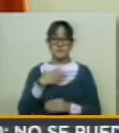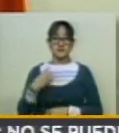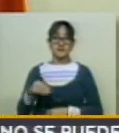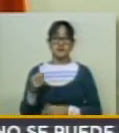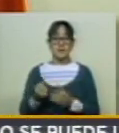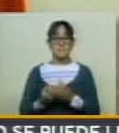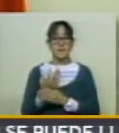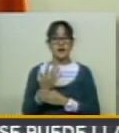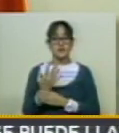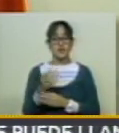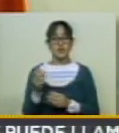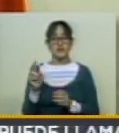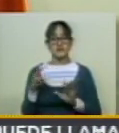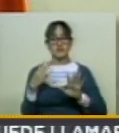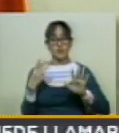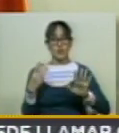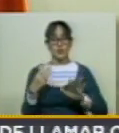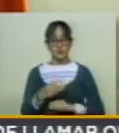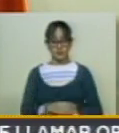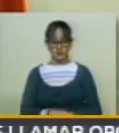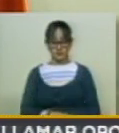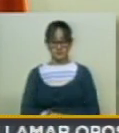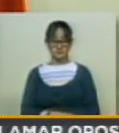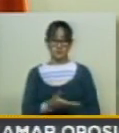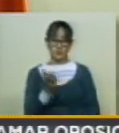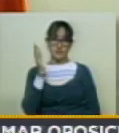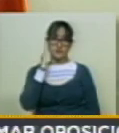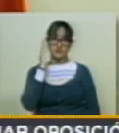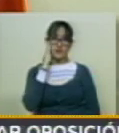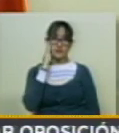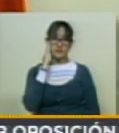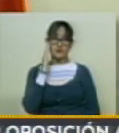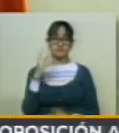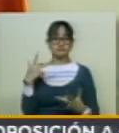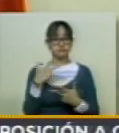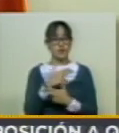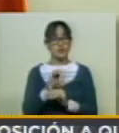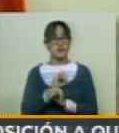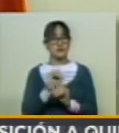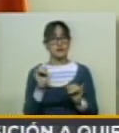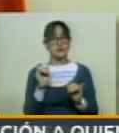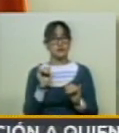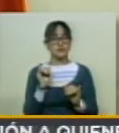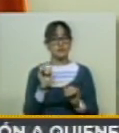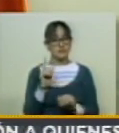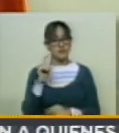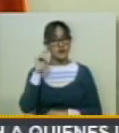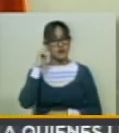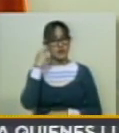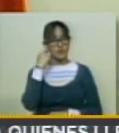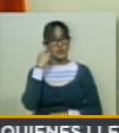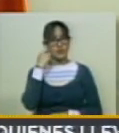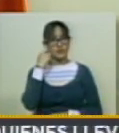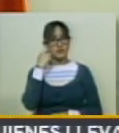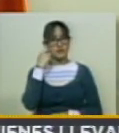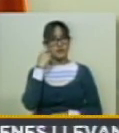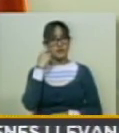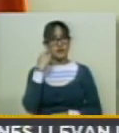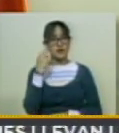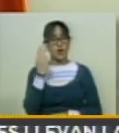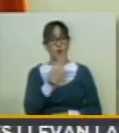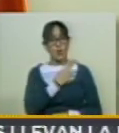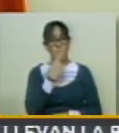mayo 18. Por supuesto, como ustedes ya saben, ya el registro cerró y queremos recordar que fue también algo, ese